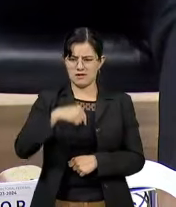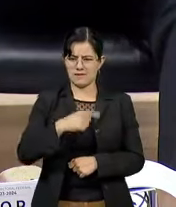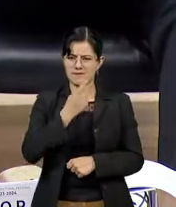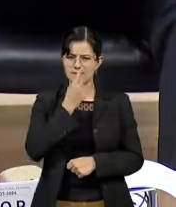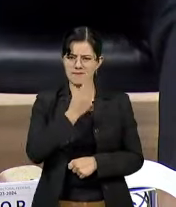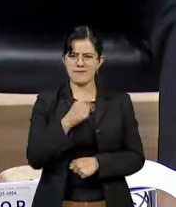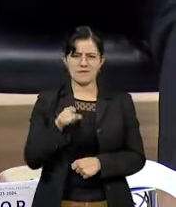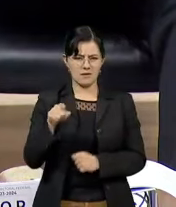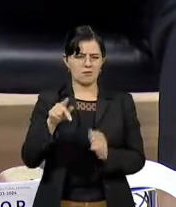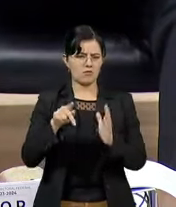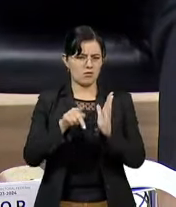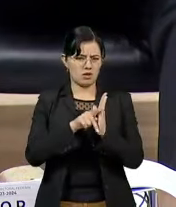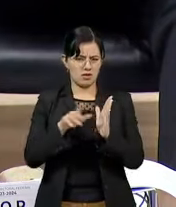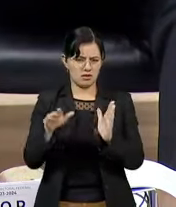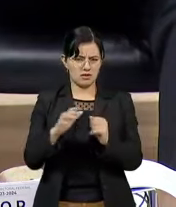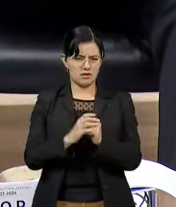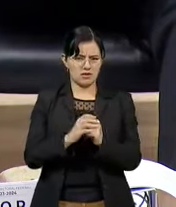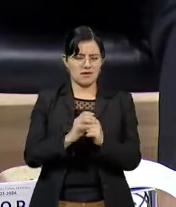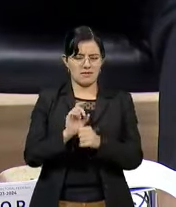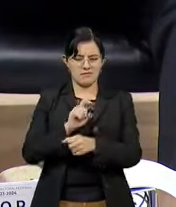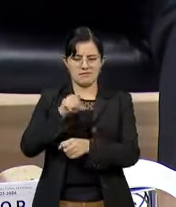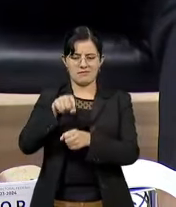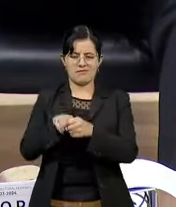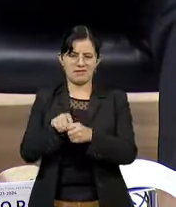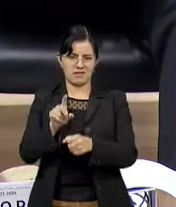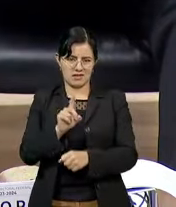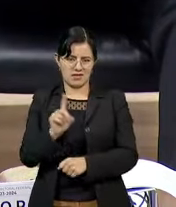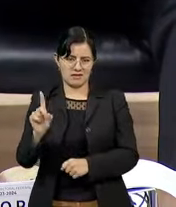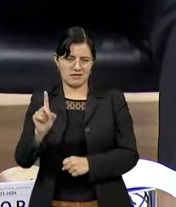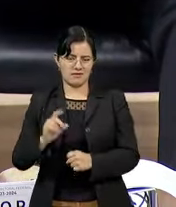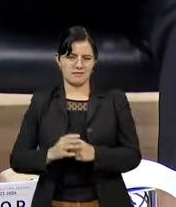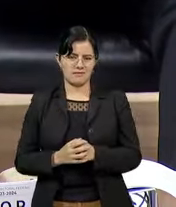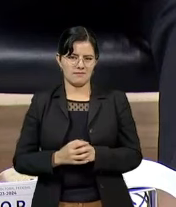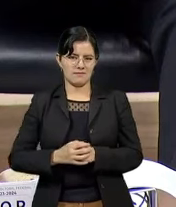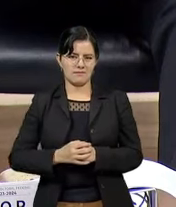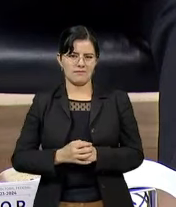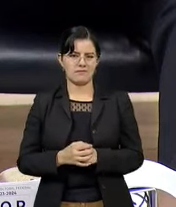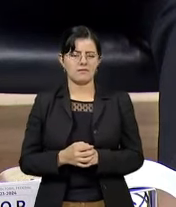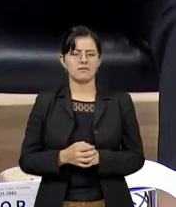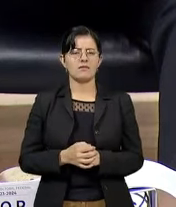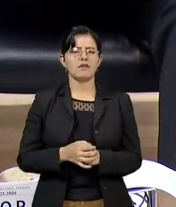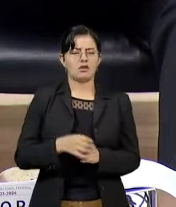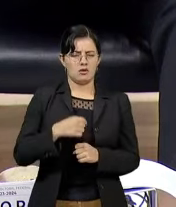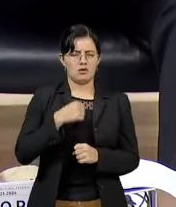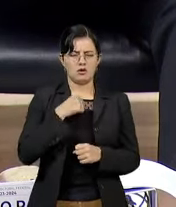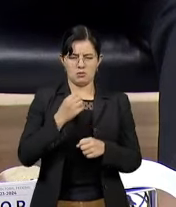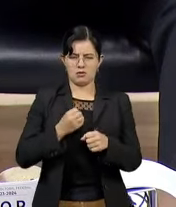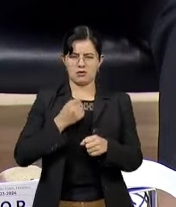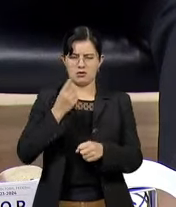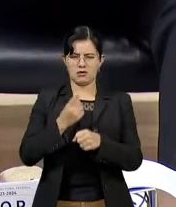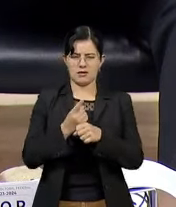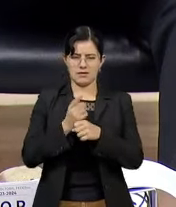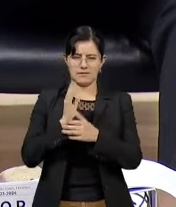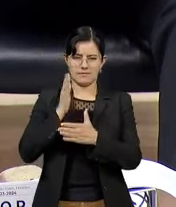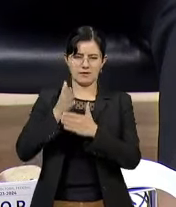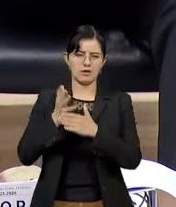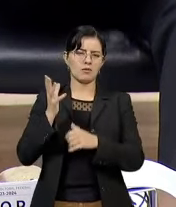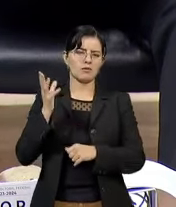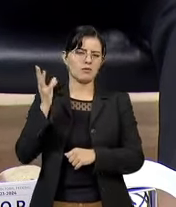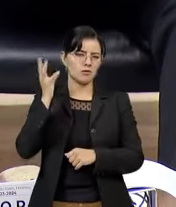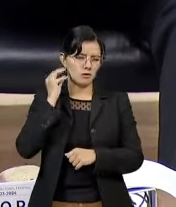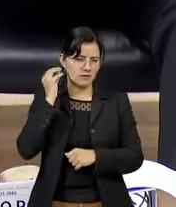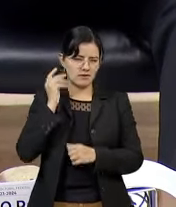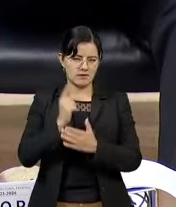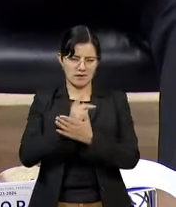un buen periodista que se había corrido a la derecha tuve oportunidad de estar en un programa de radio previo a que aquí se